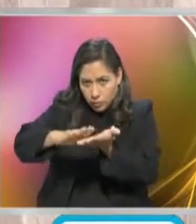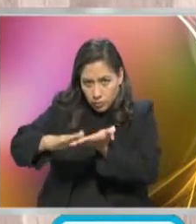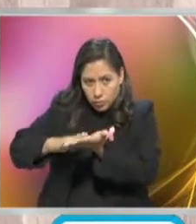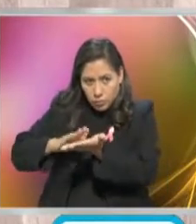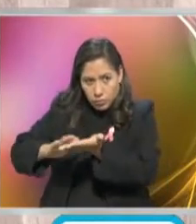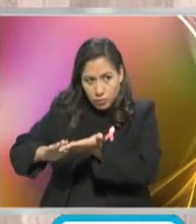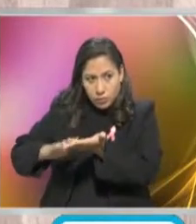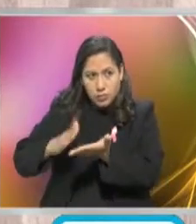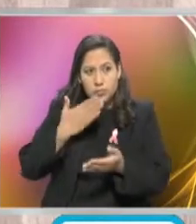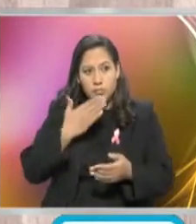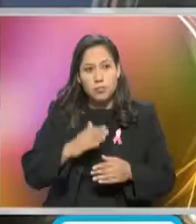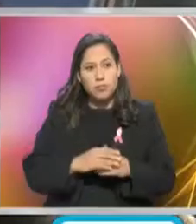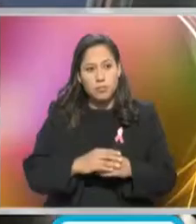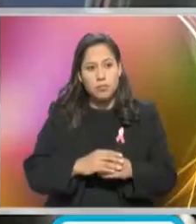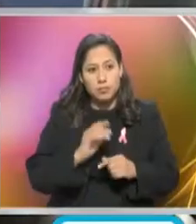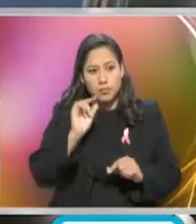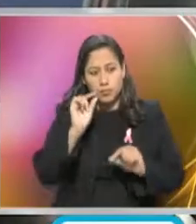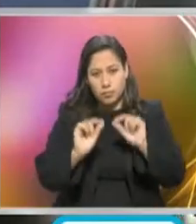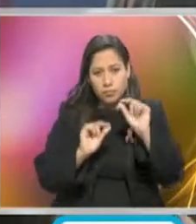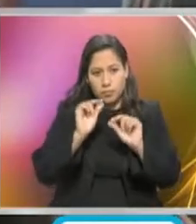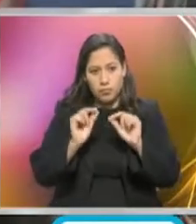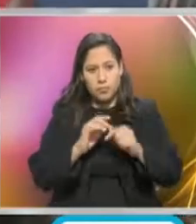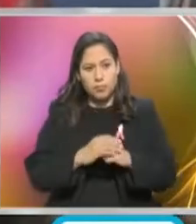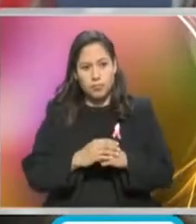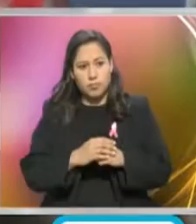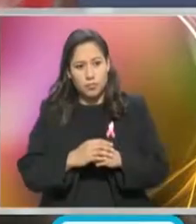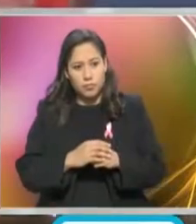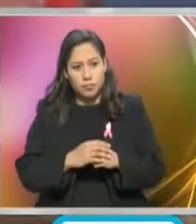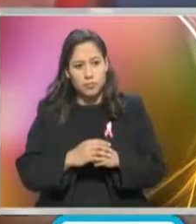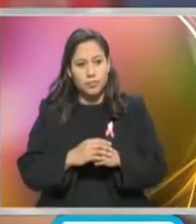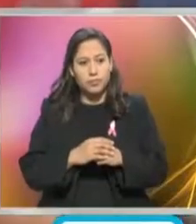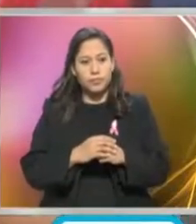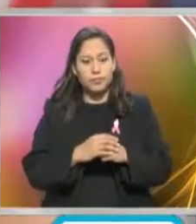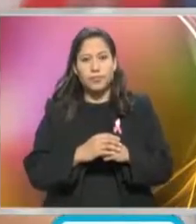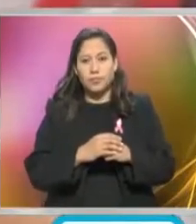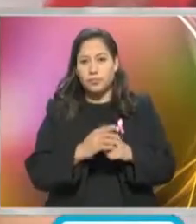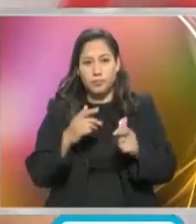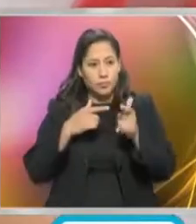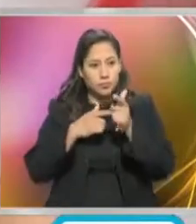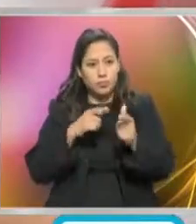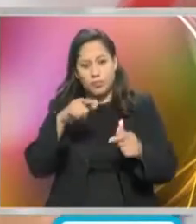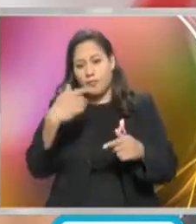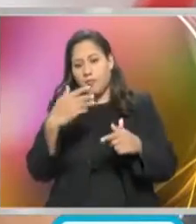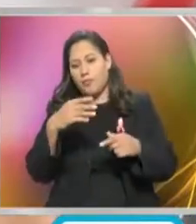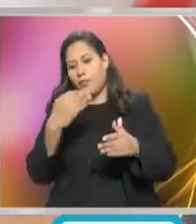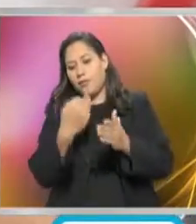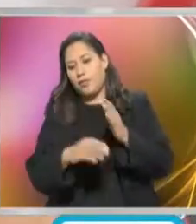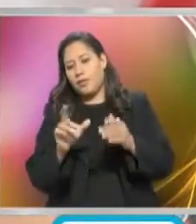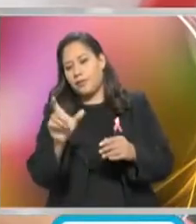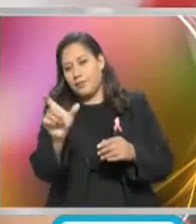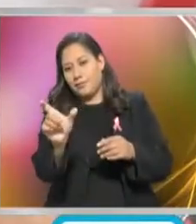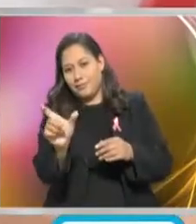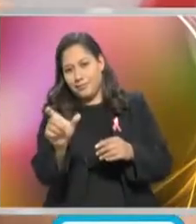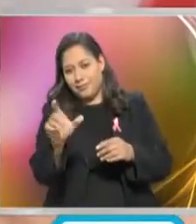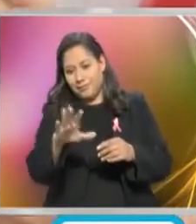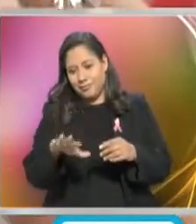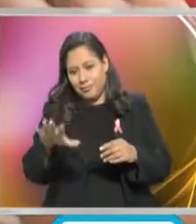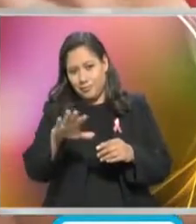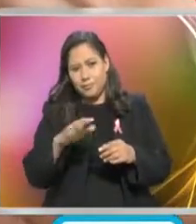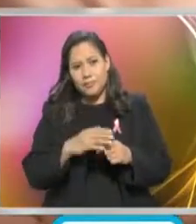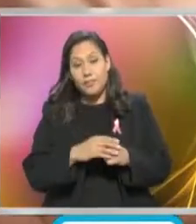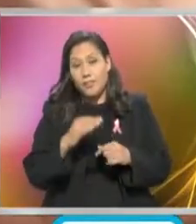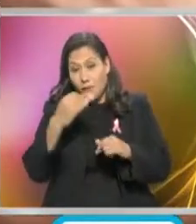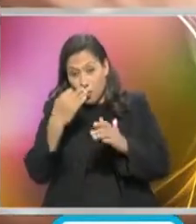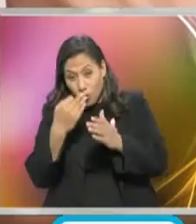Eso. Pues ahí vamos, Sí, tú poniéndole dale, la tú dale, cama. tú dale. Haciéndole Exacto. la cama al sushi. Tú síguele, te toca ese cachito. Perfecto. Dejen al final un